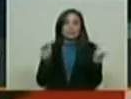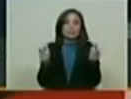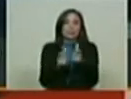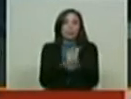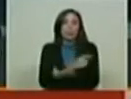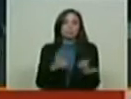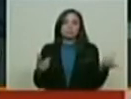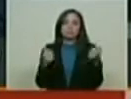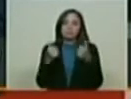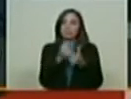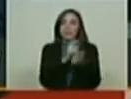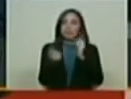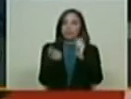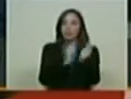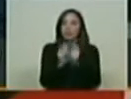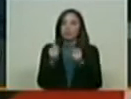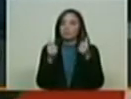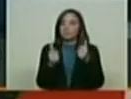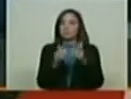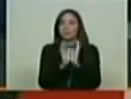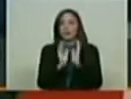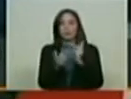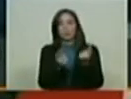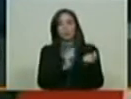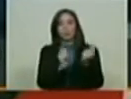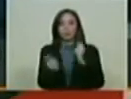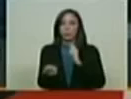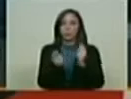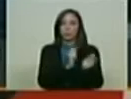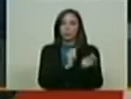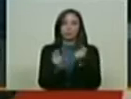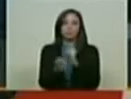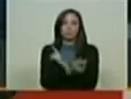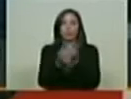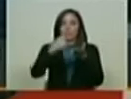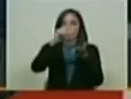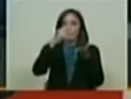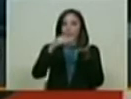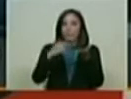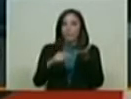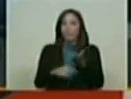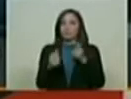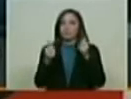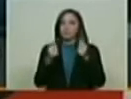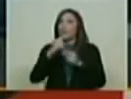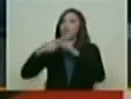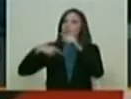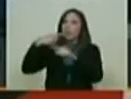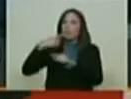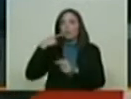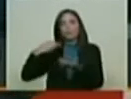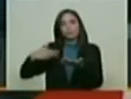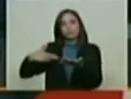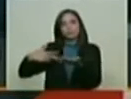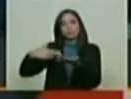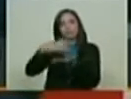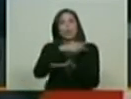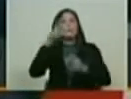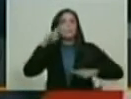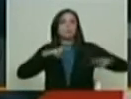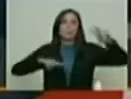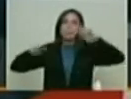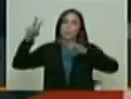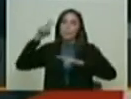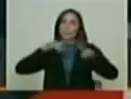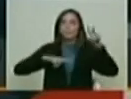productiva, muy necesaria, muy positiva. Y luego nos fuimos a caminar por las calles de Nueva York, como